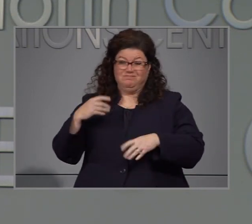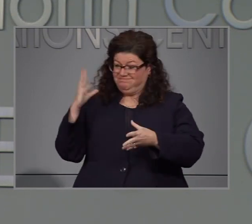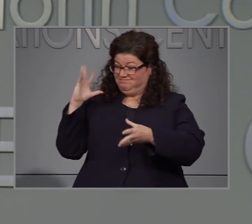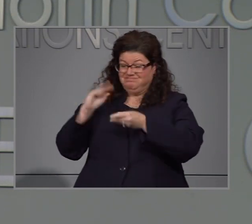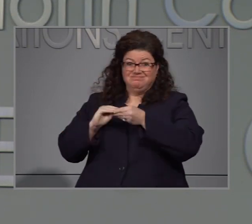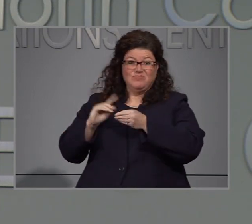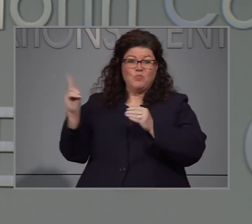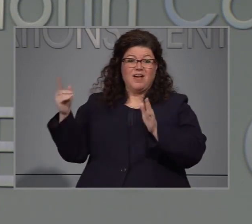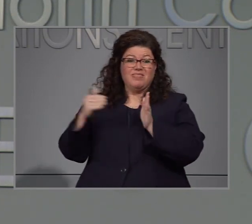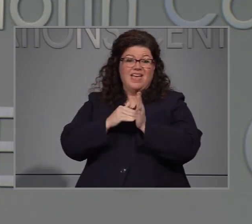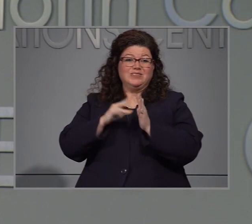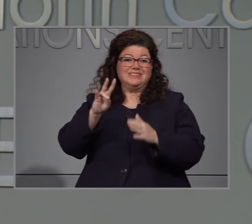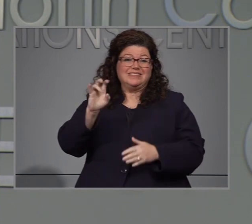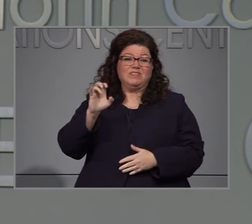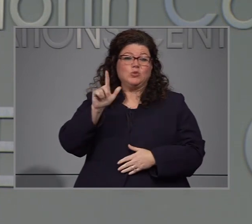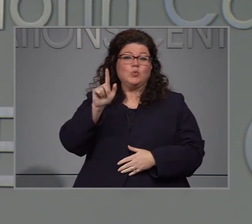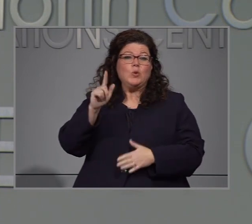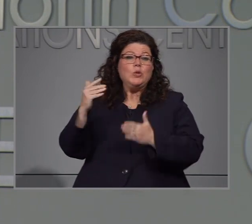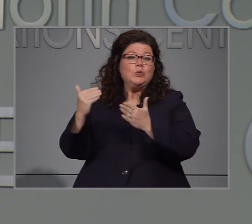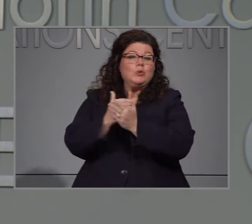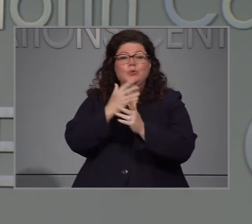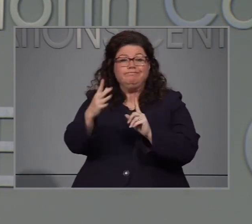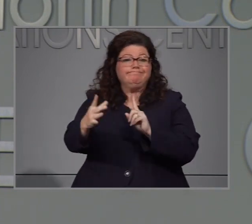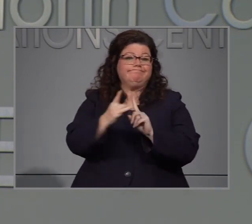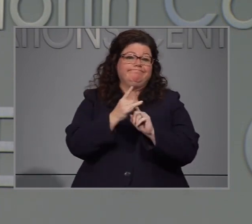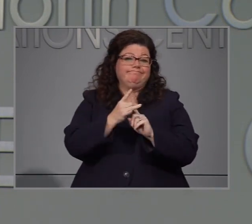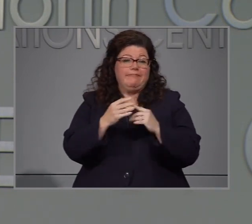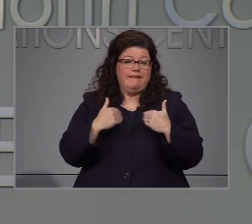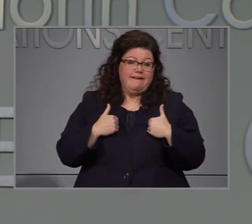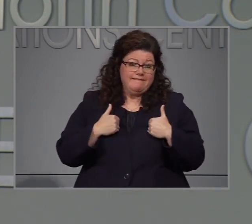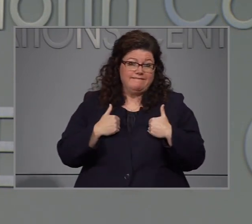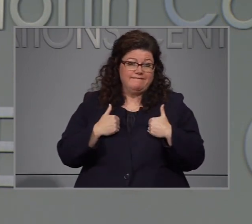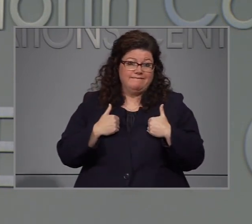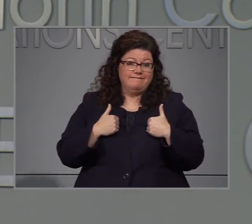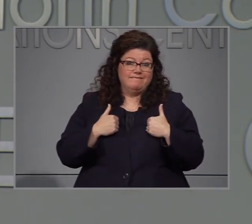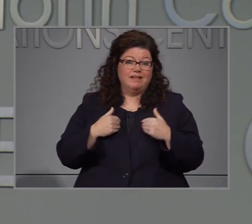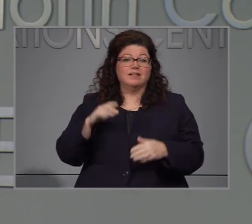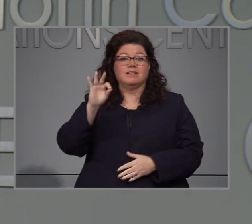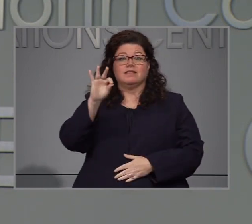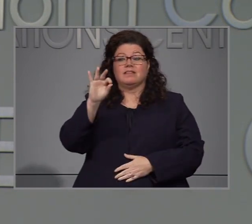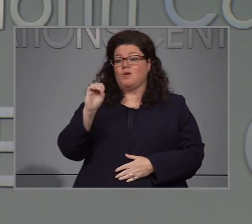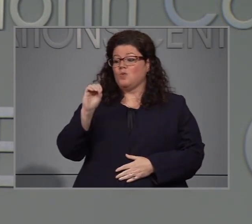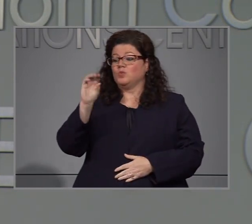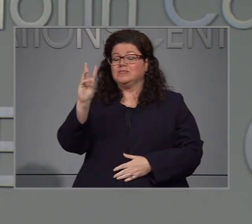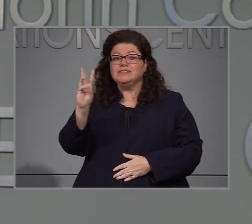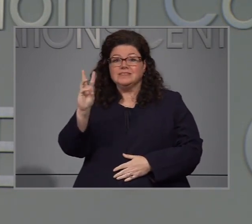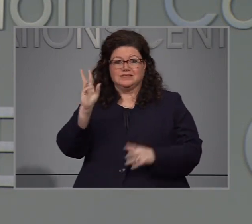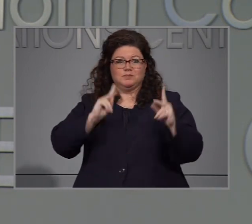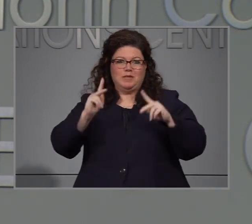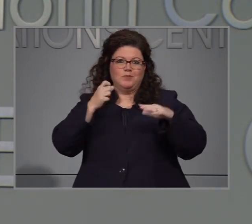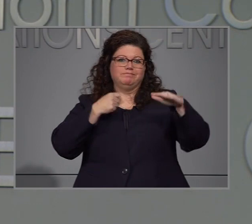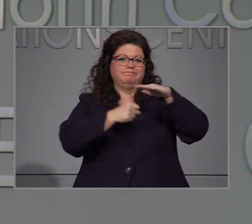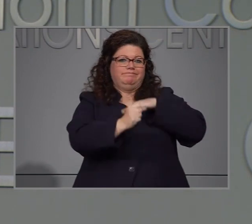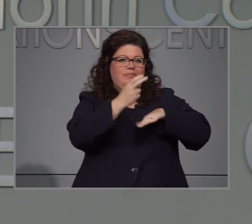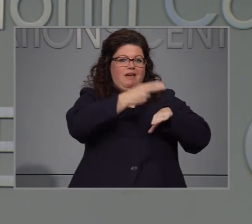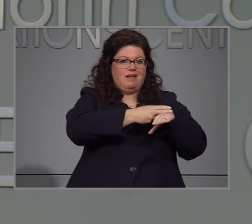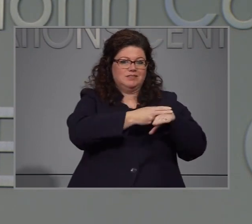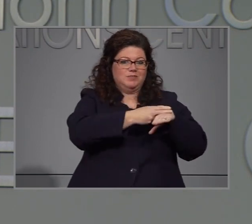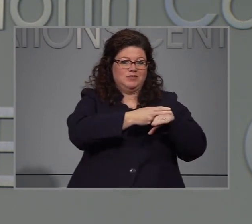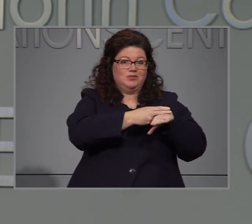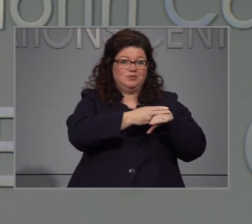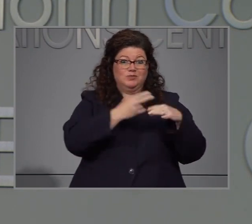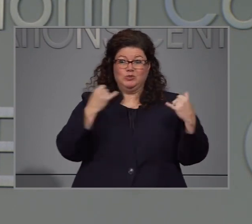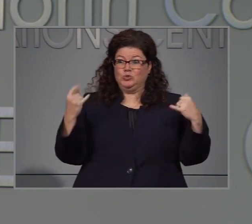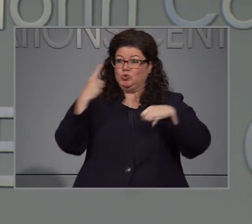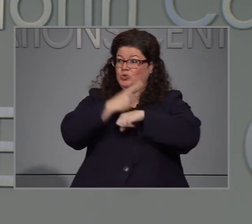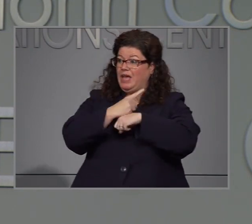tenemos 1,721 nuevos casos reportados y 906 personas en el hospital. Y el día de